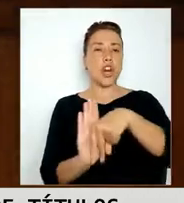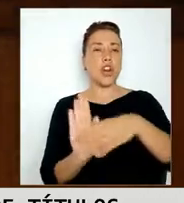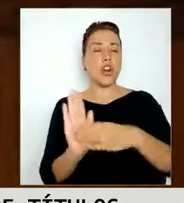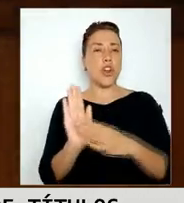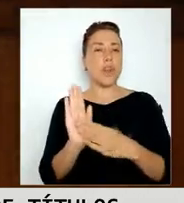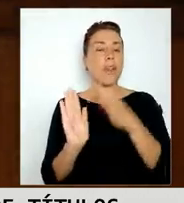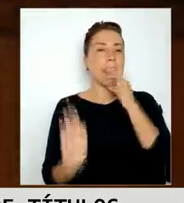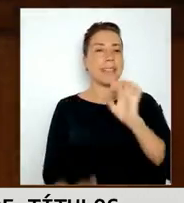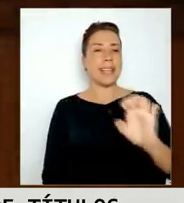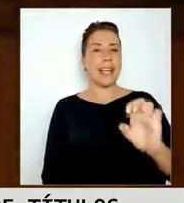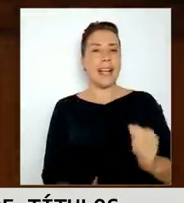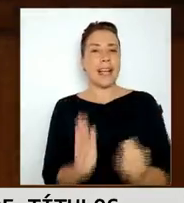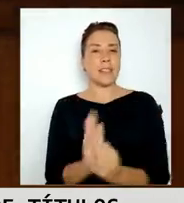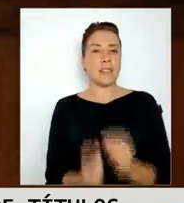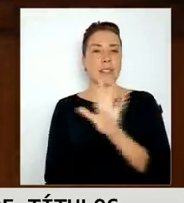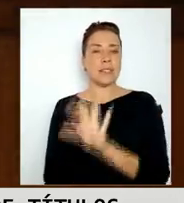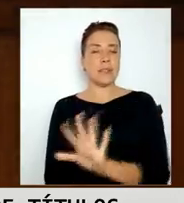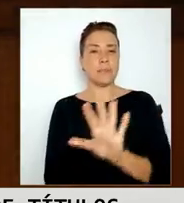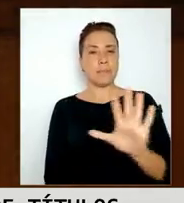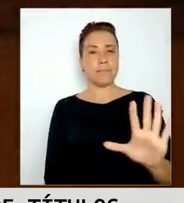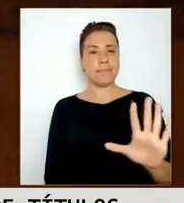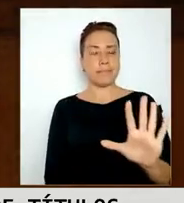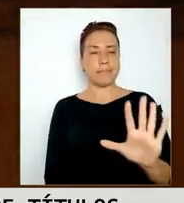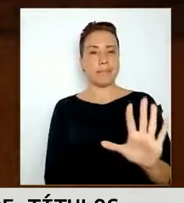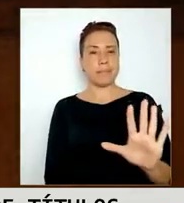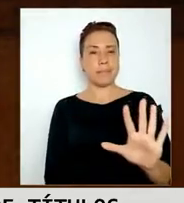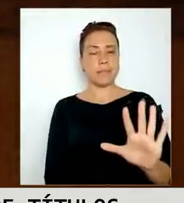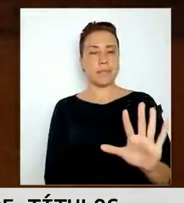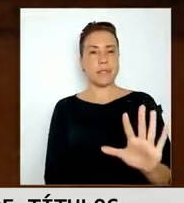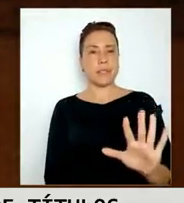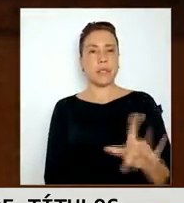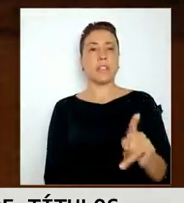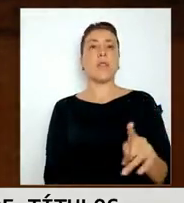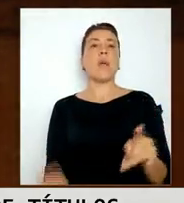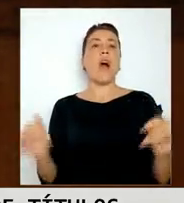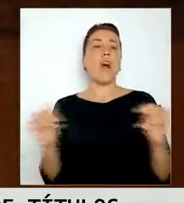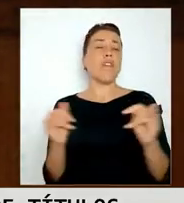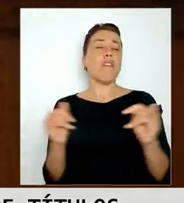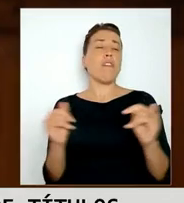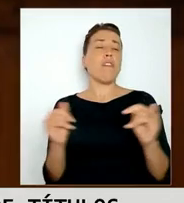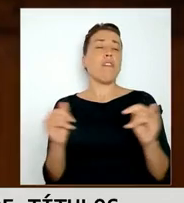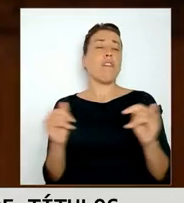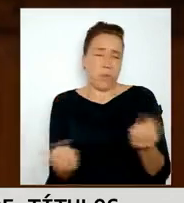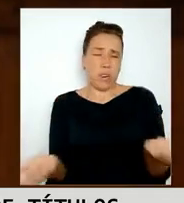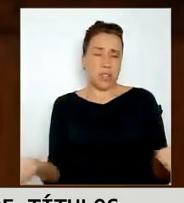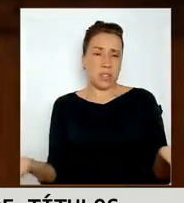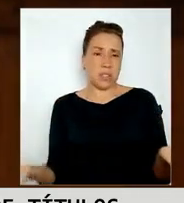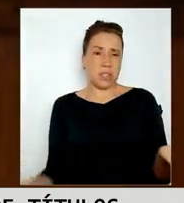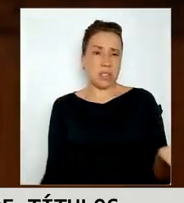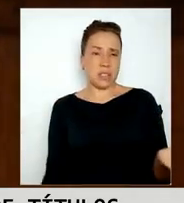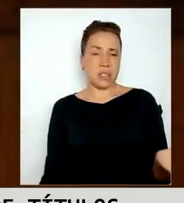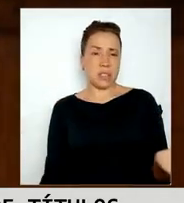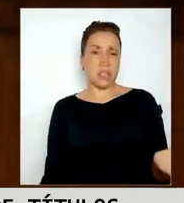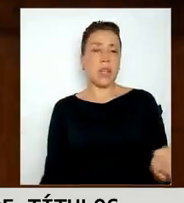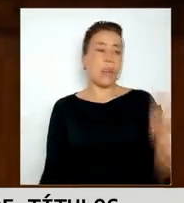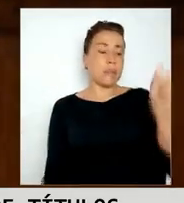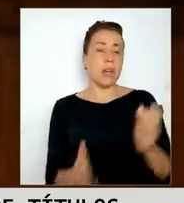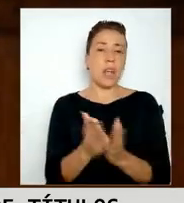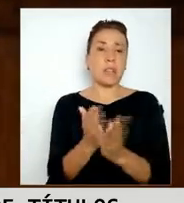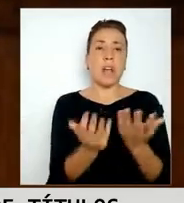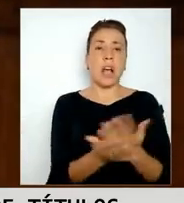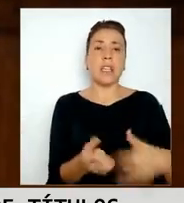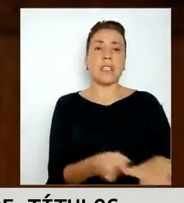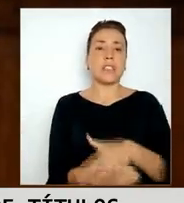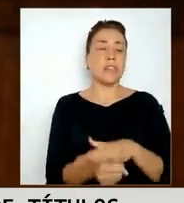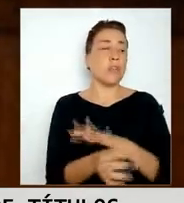artículo 55 citada era una herramienta exagerada que ponía al estudiante en una situación desproporcionadamente